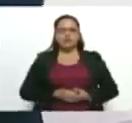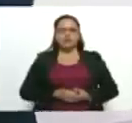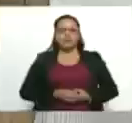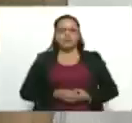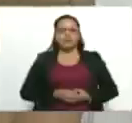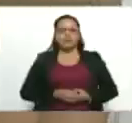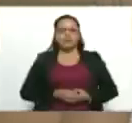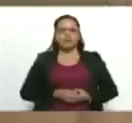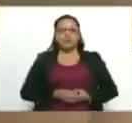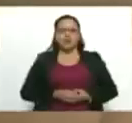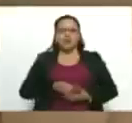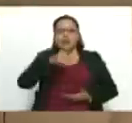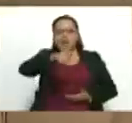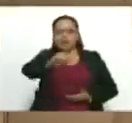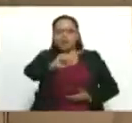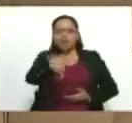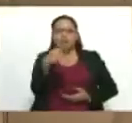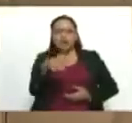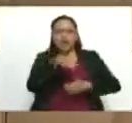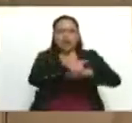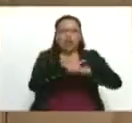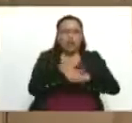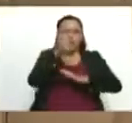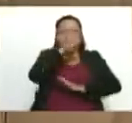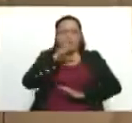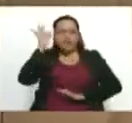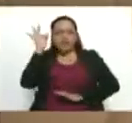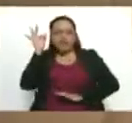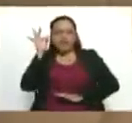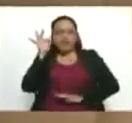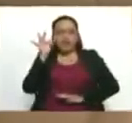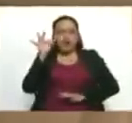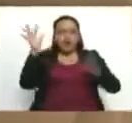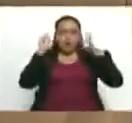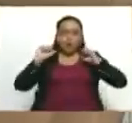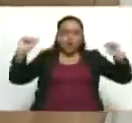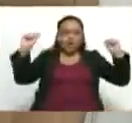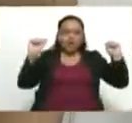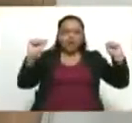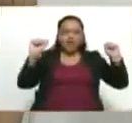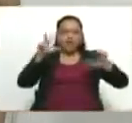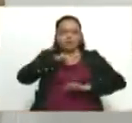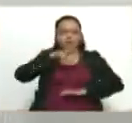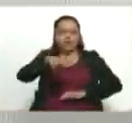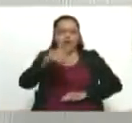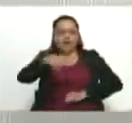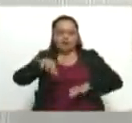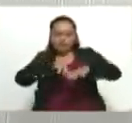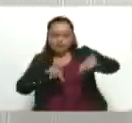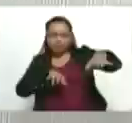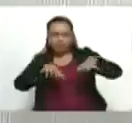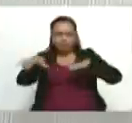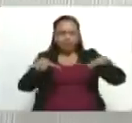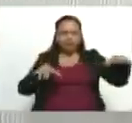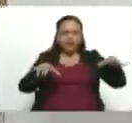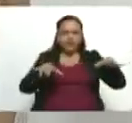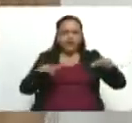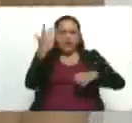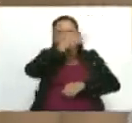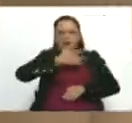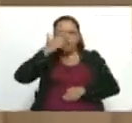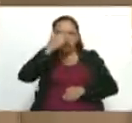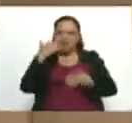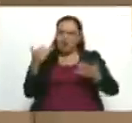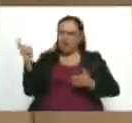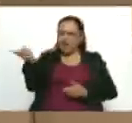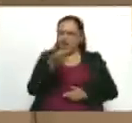que se repartió con los ingleses, con los franceses, con los holandeses y con los portugueses el continente africano. ¿Van a venir